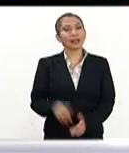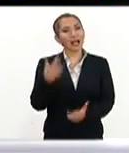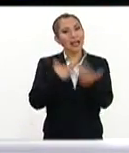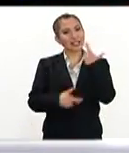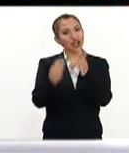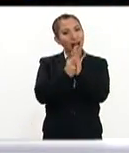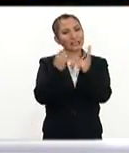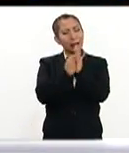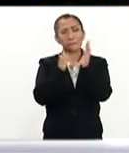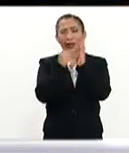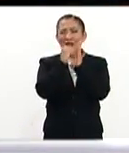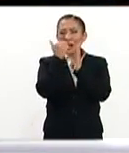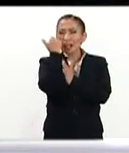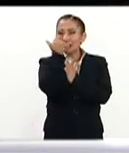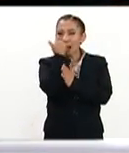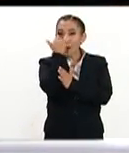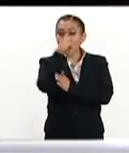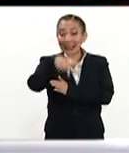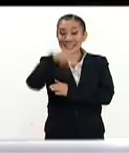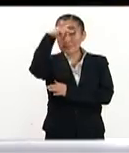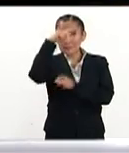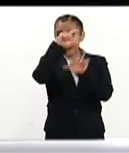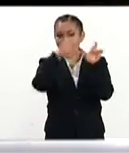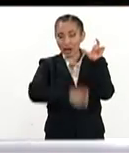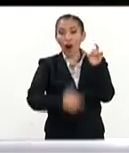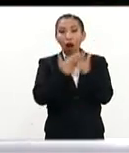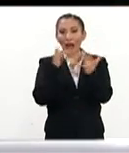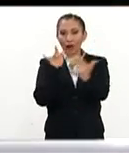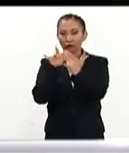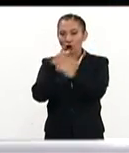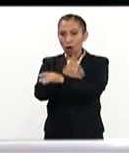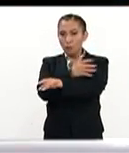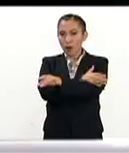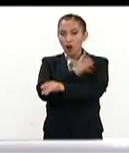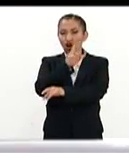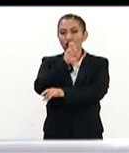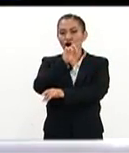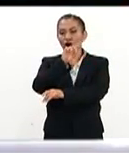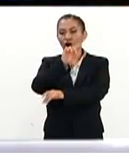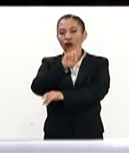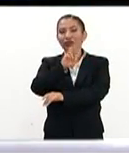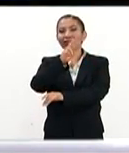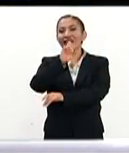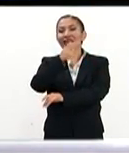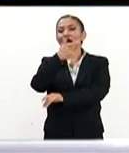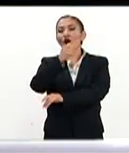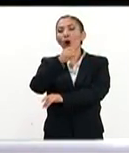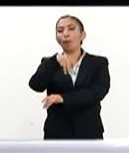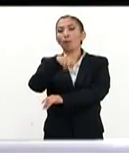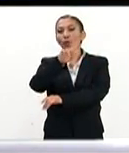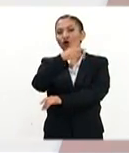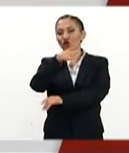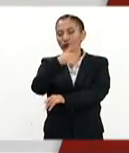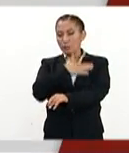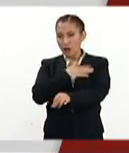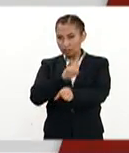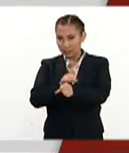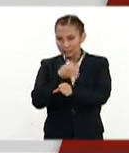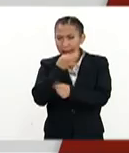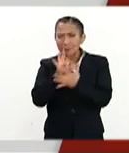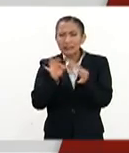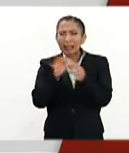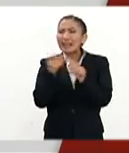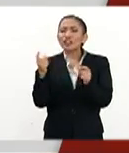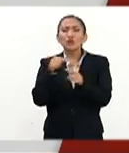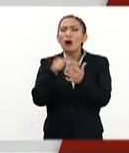Regreso a clases de millones de estudiantes en este país y me voy a enlazar con mi compañero Rodrigo Muñoz para que nos digas, Rodrigo, antes que nada, muy buenos días.